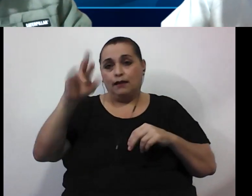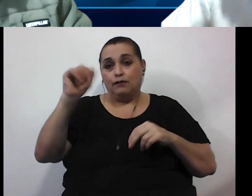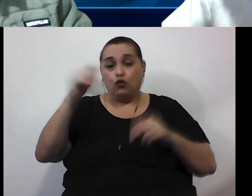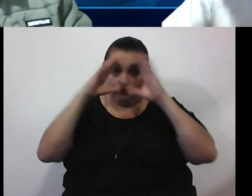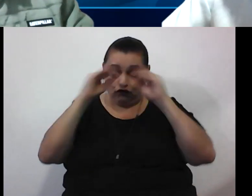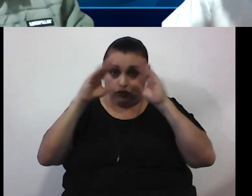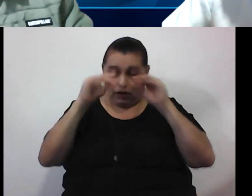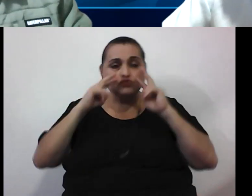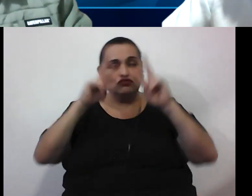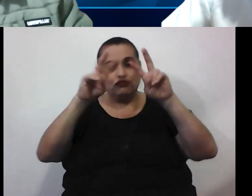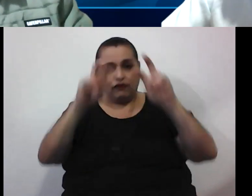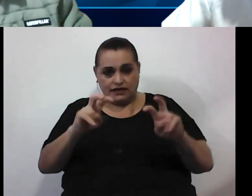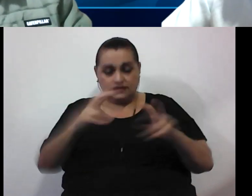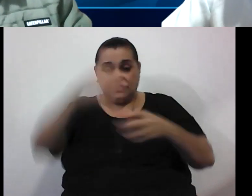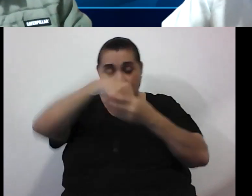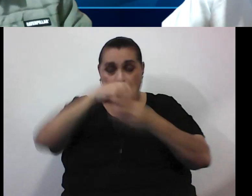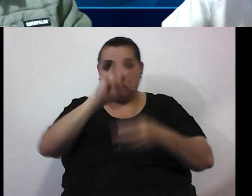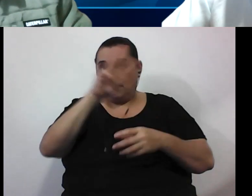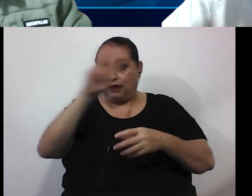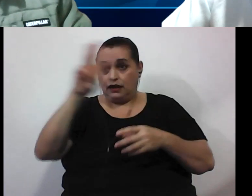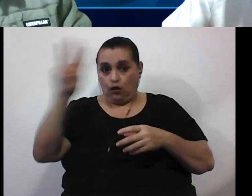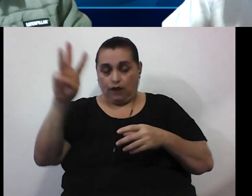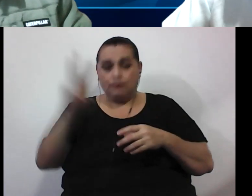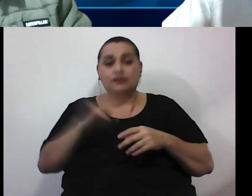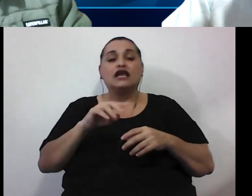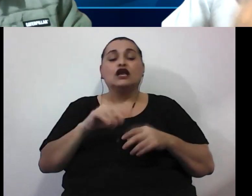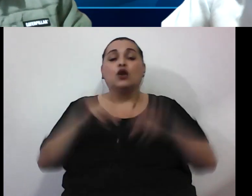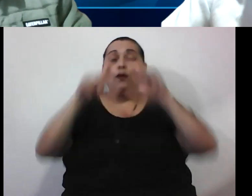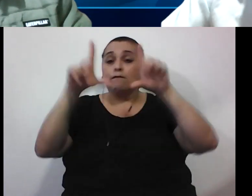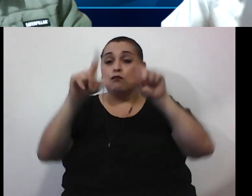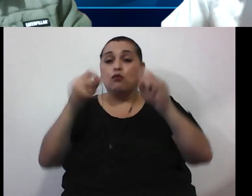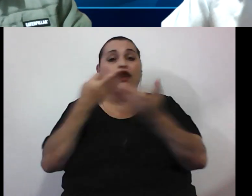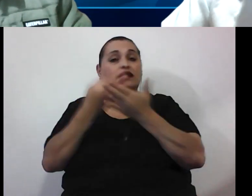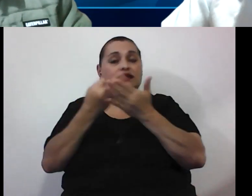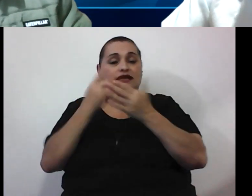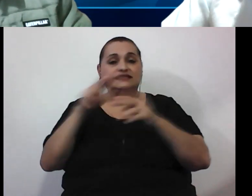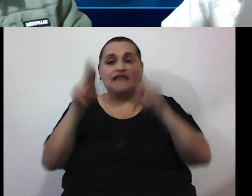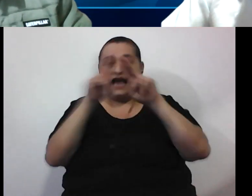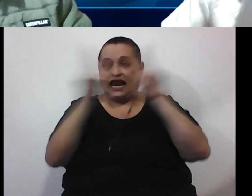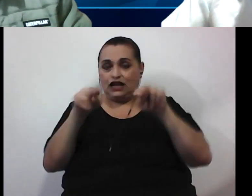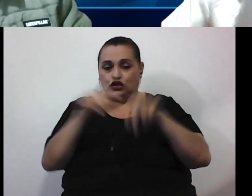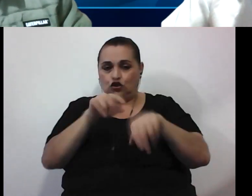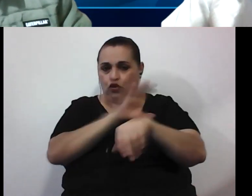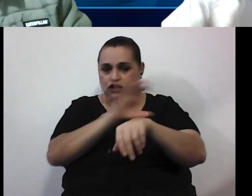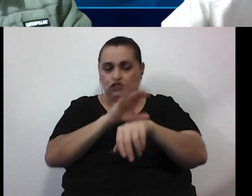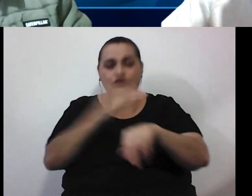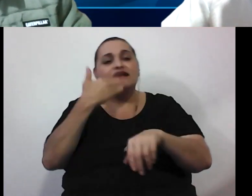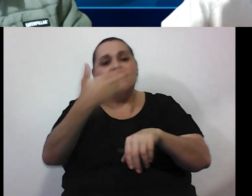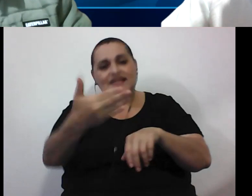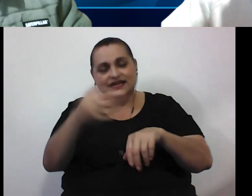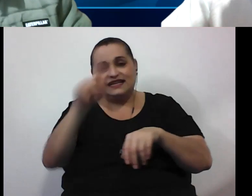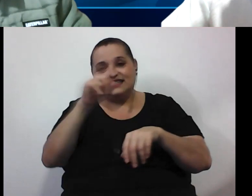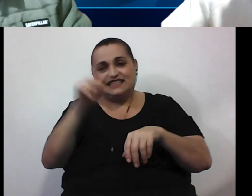la información que está en la página web y en los boletines electrónicos. Sender, agradecerte esta exposición